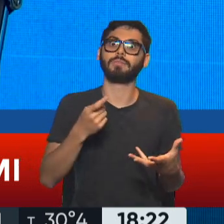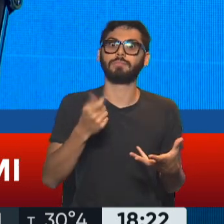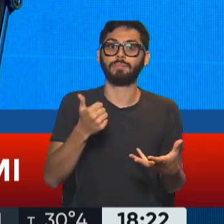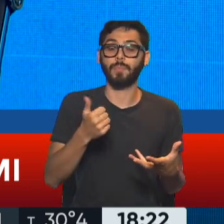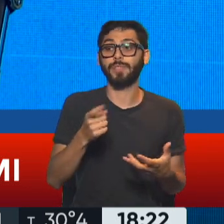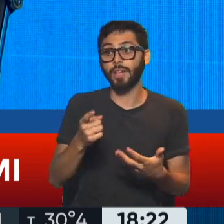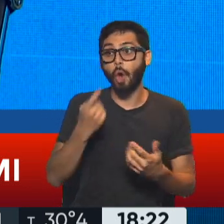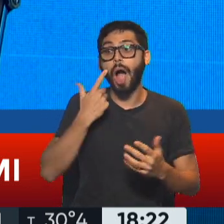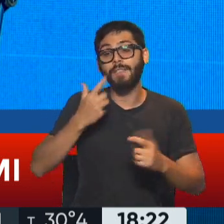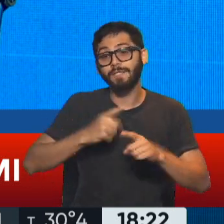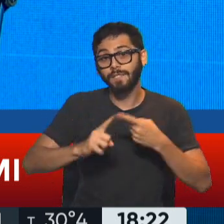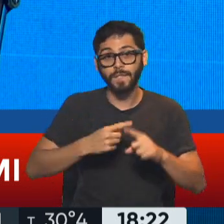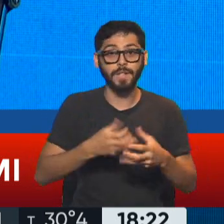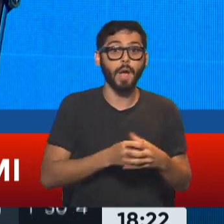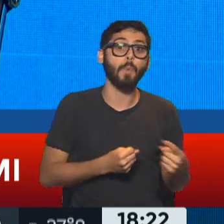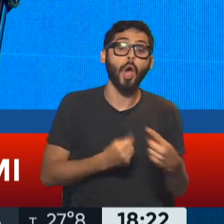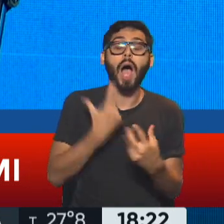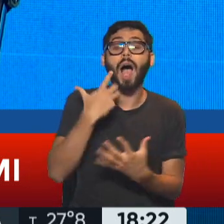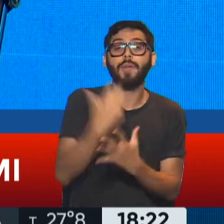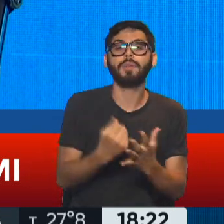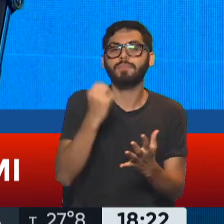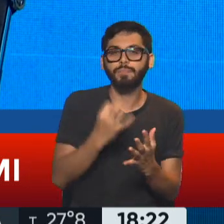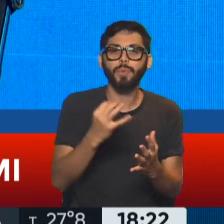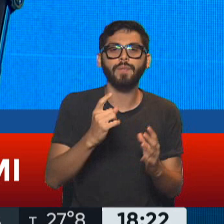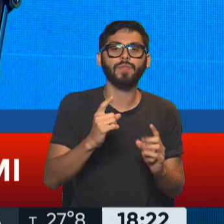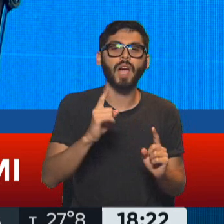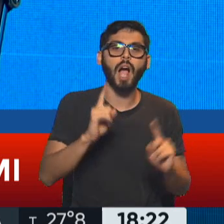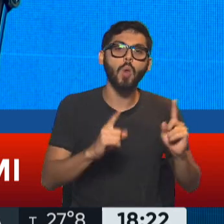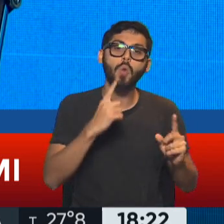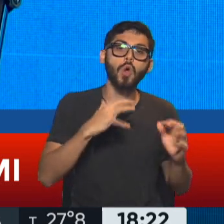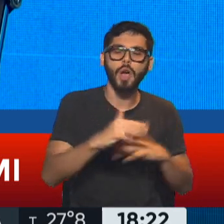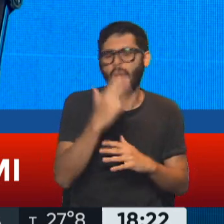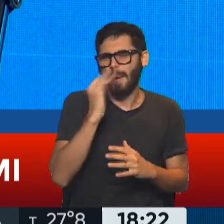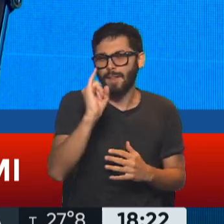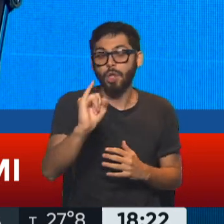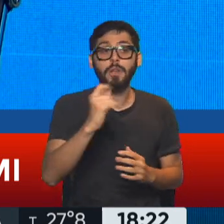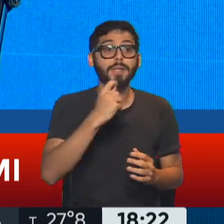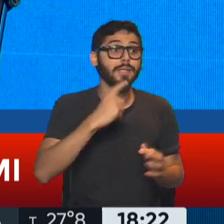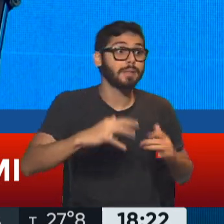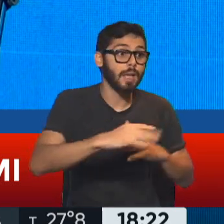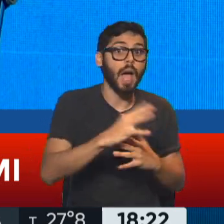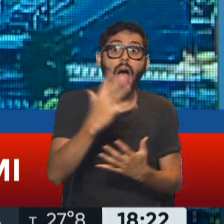que la oposición acepte, más allá de lo que fueron diciendo con algunas repercusiones que vamos a ir repasando, que acepten realmente este acuerdo.